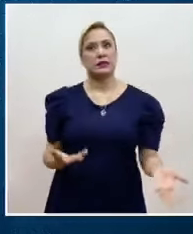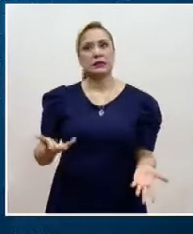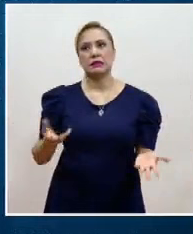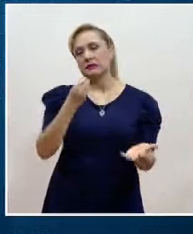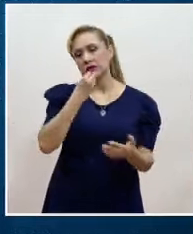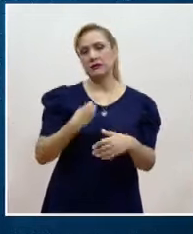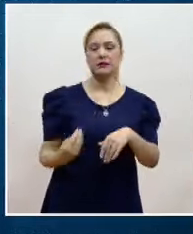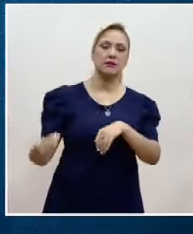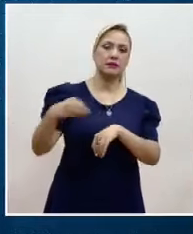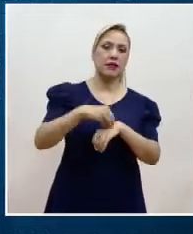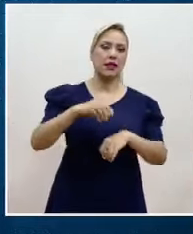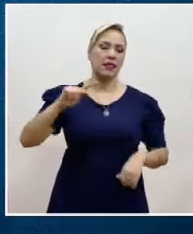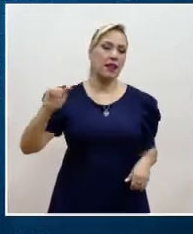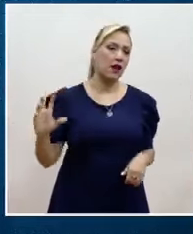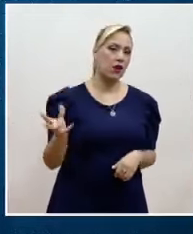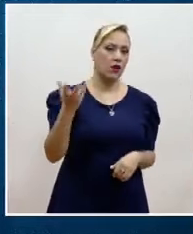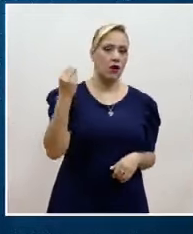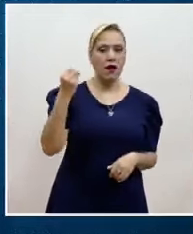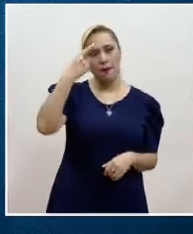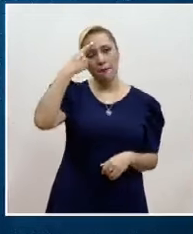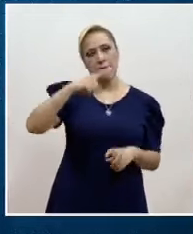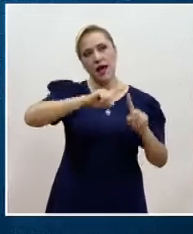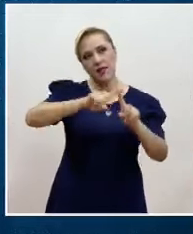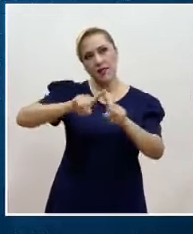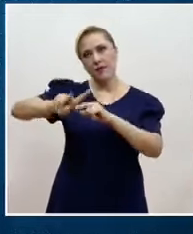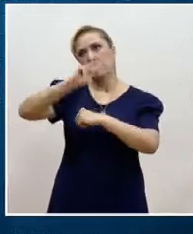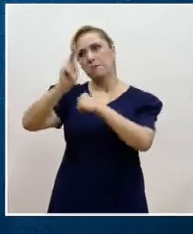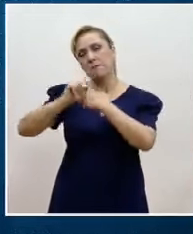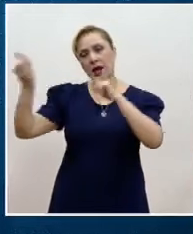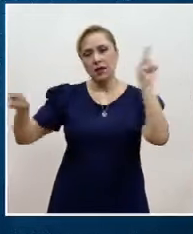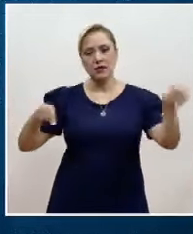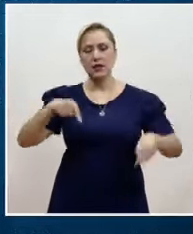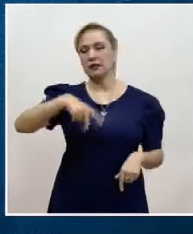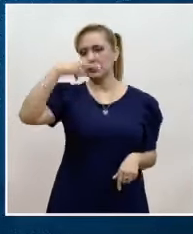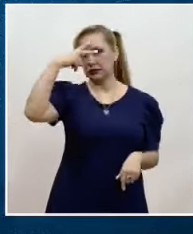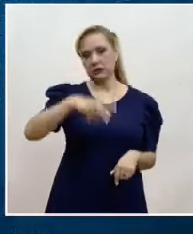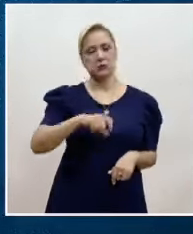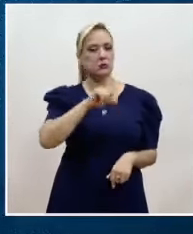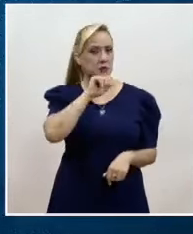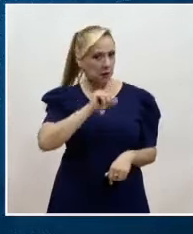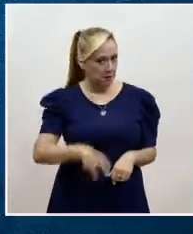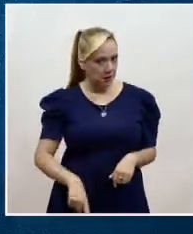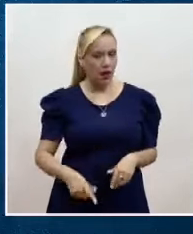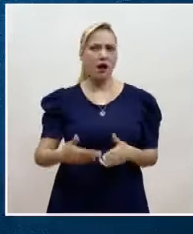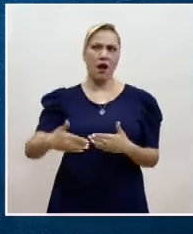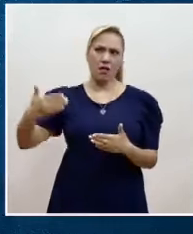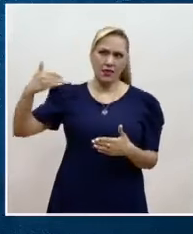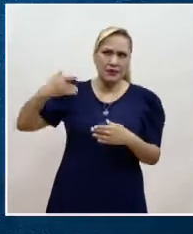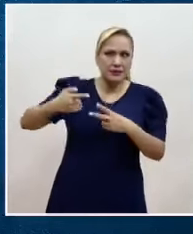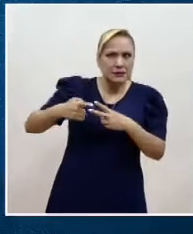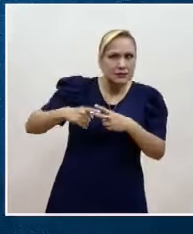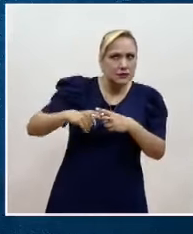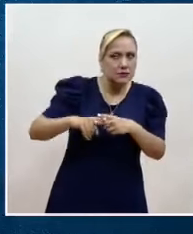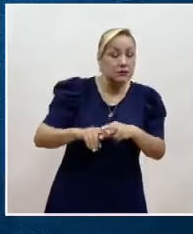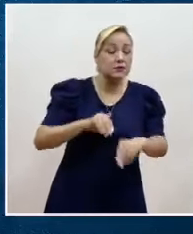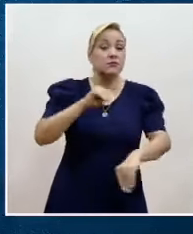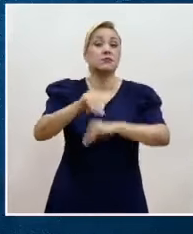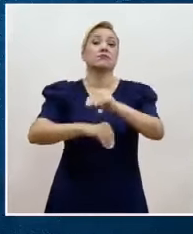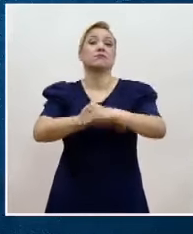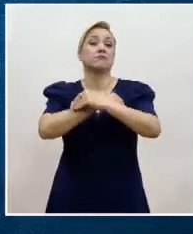de implementación de la justicia digital en distintos países. En México no fue la excepción, aunque ya se venía trabajando en el tema, pero evidentemente